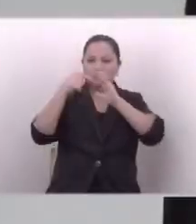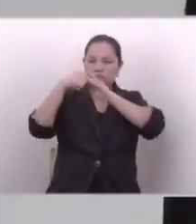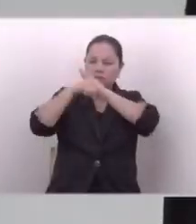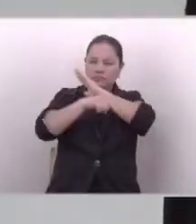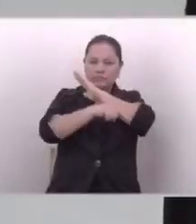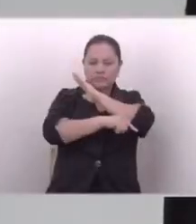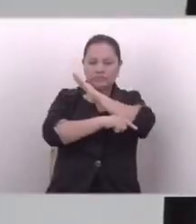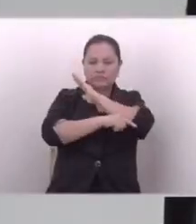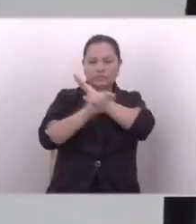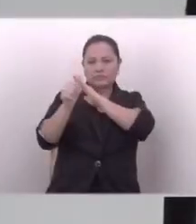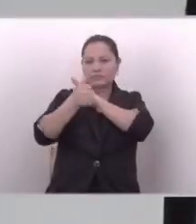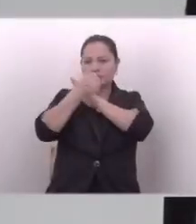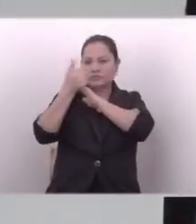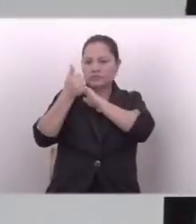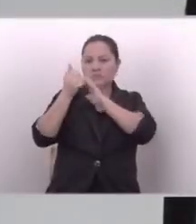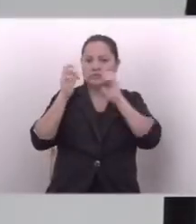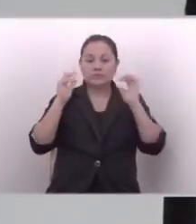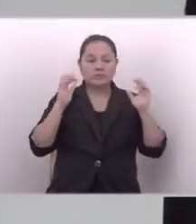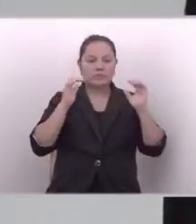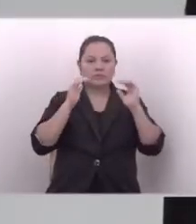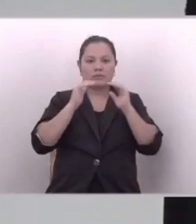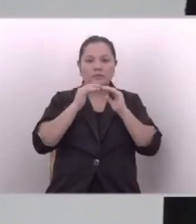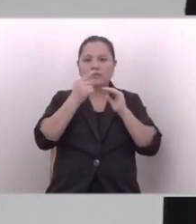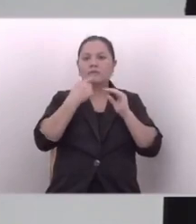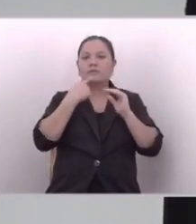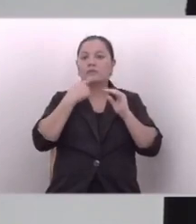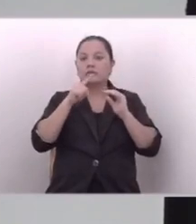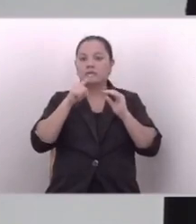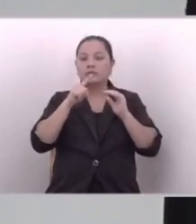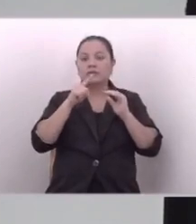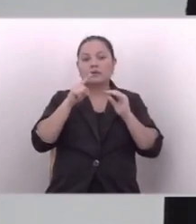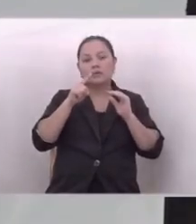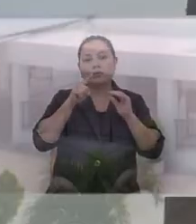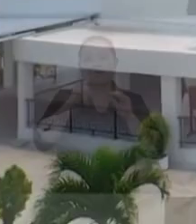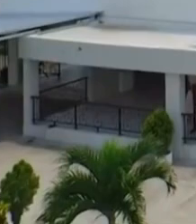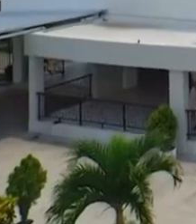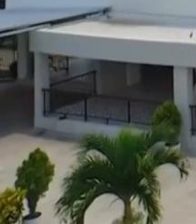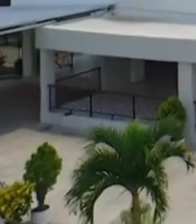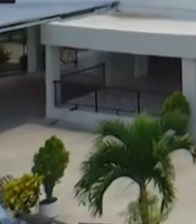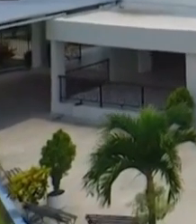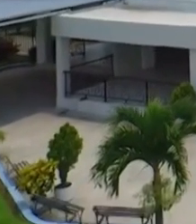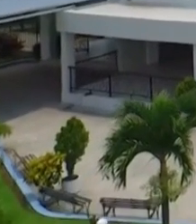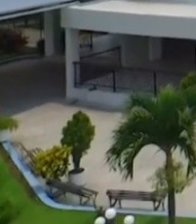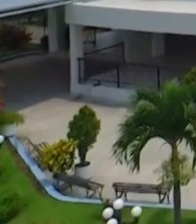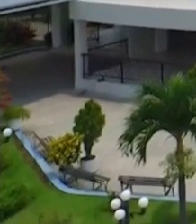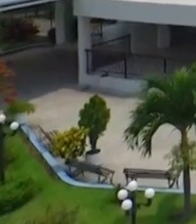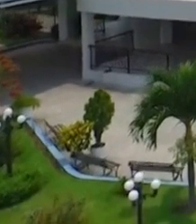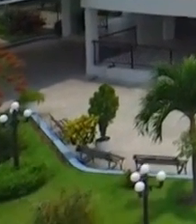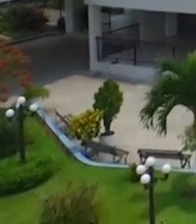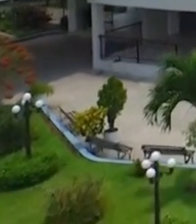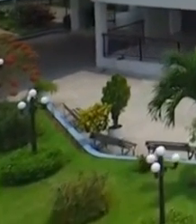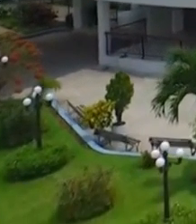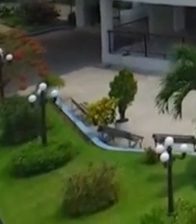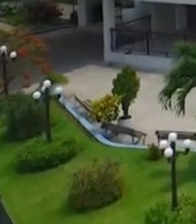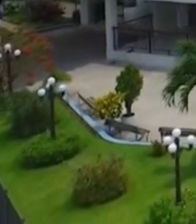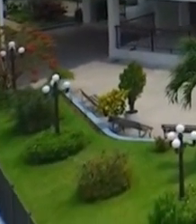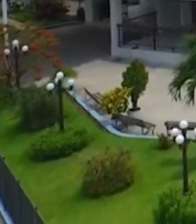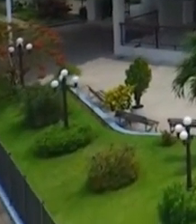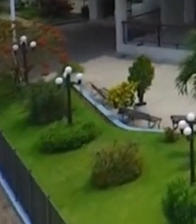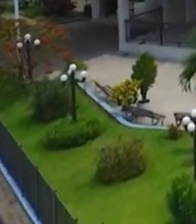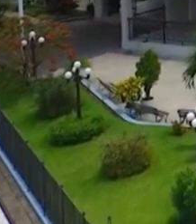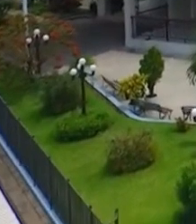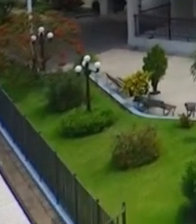profundo en las siguientes sesiones para quienes voten menos de 2. El 25 de octubre se emitió el